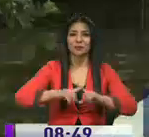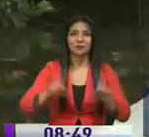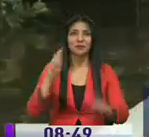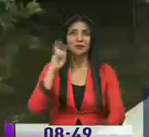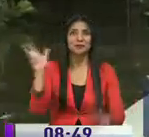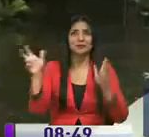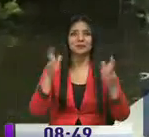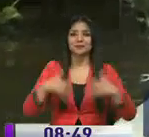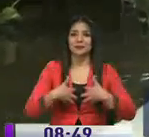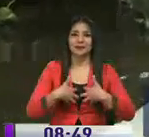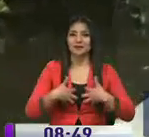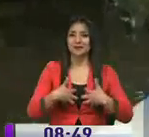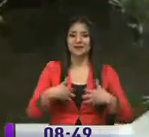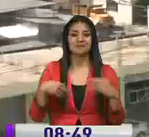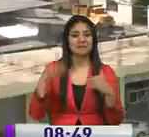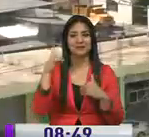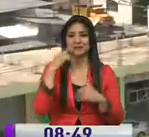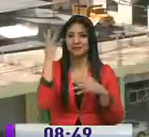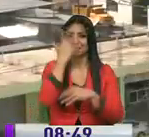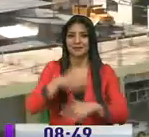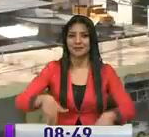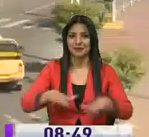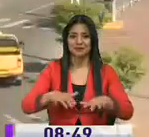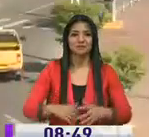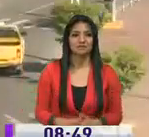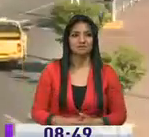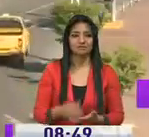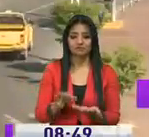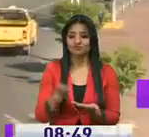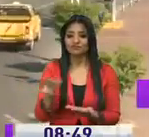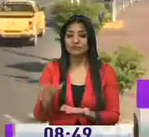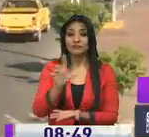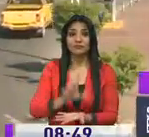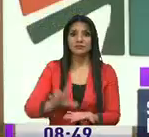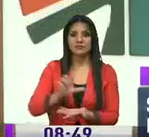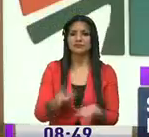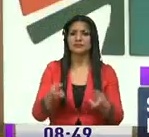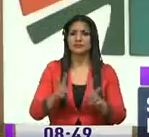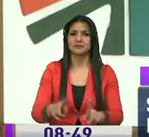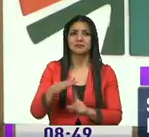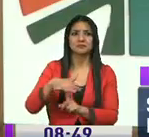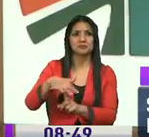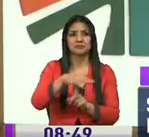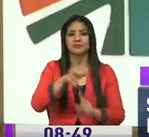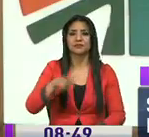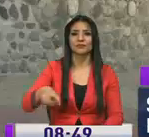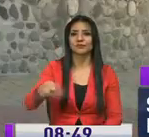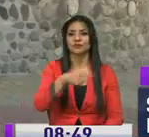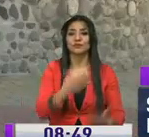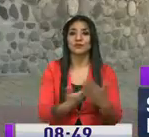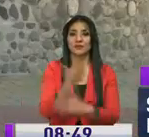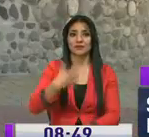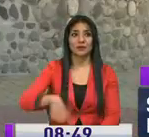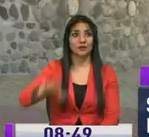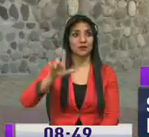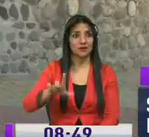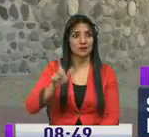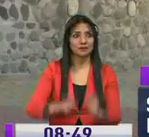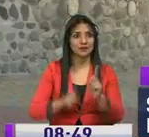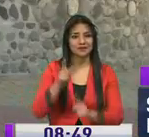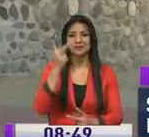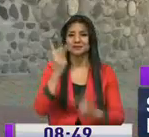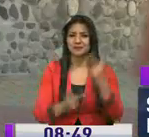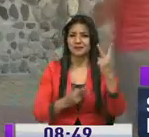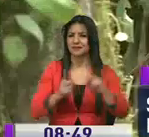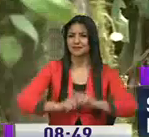animales. Obvio que es mucho más lindo acá. Asimismo, en el cantón Lago Agrio se encuentra el Parque Turístico Nueva Loja, donde visitantes de